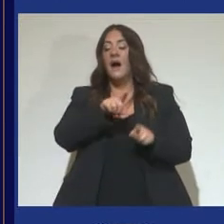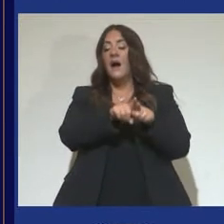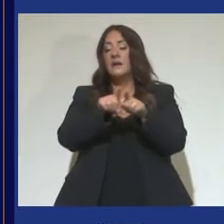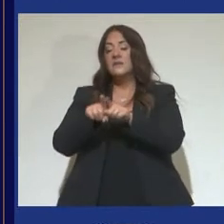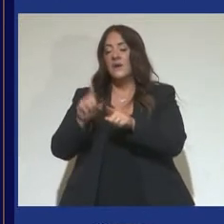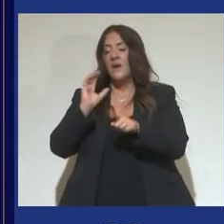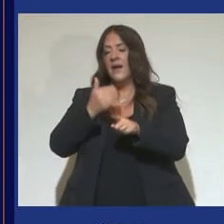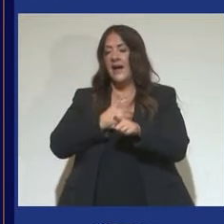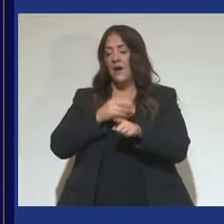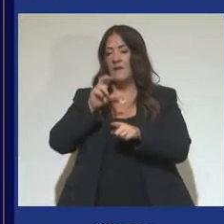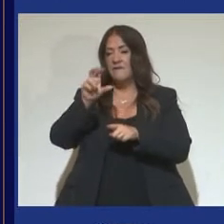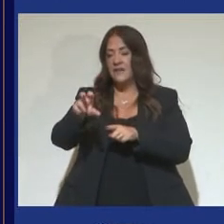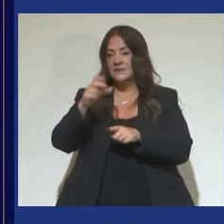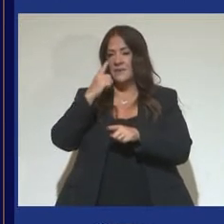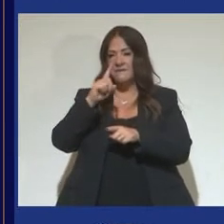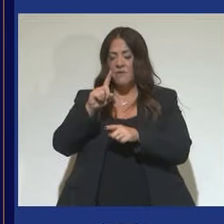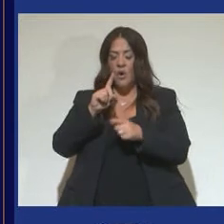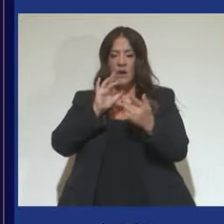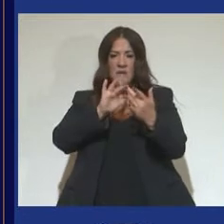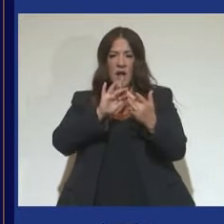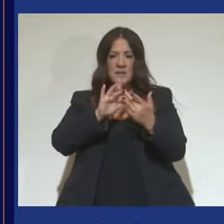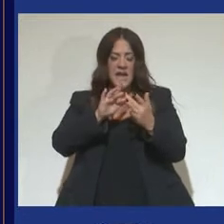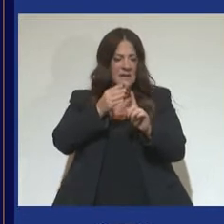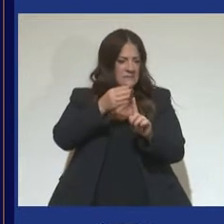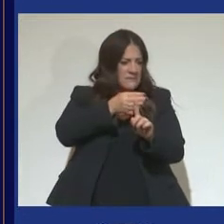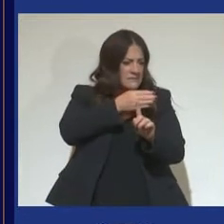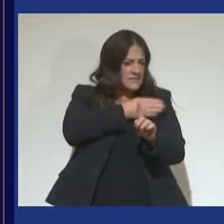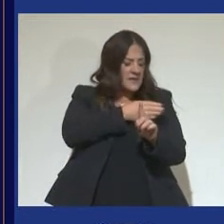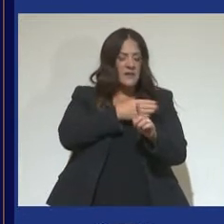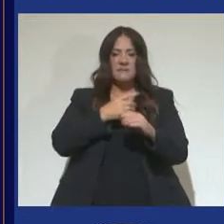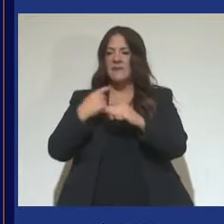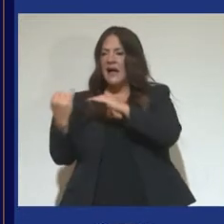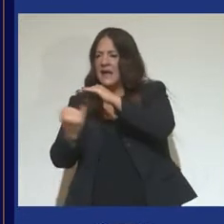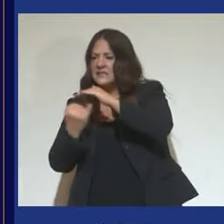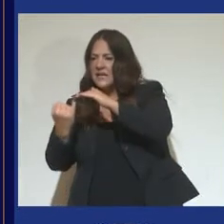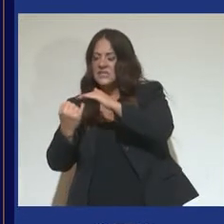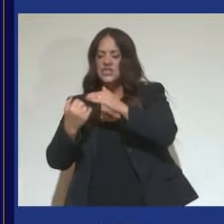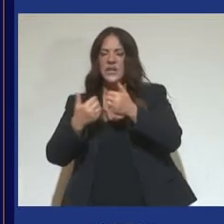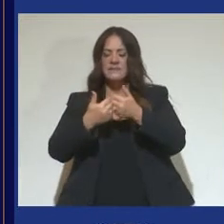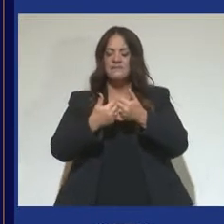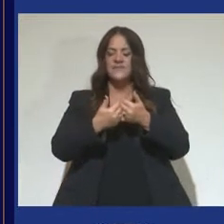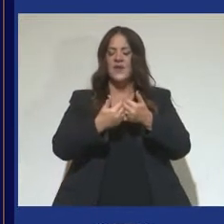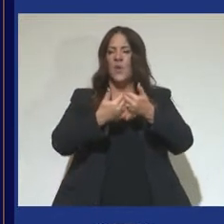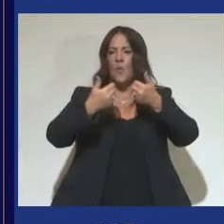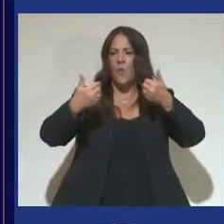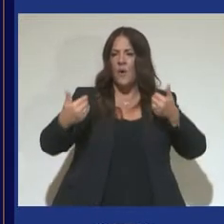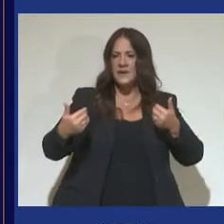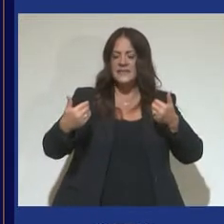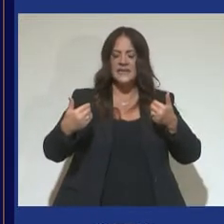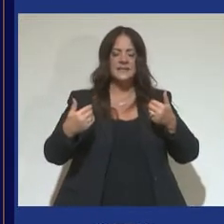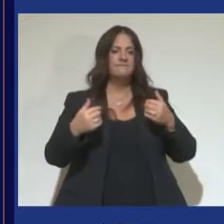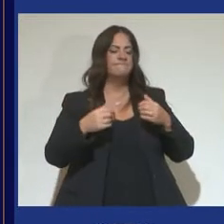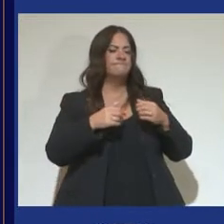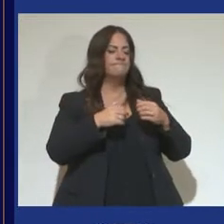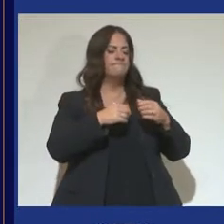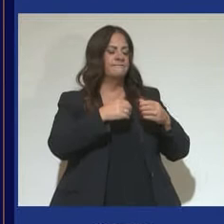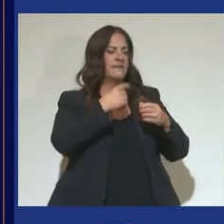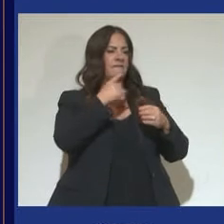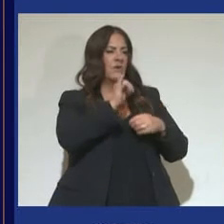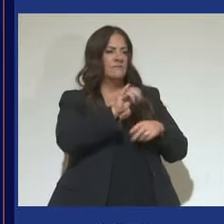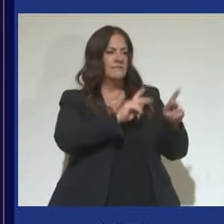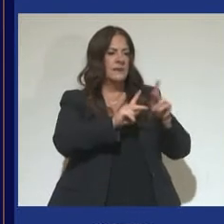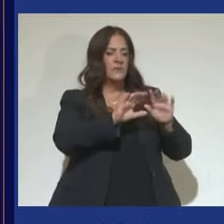imperativo de que tenemos que seguir invirtiendo en hacer pruebas en rastreo de contactos las vacunas por supuesto las vacunas